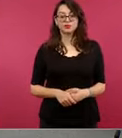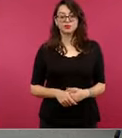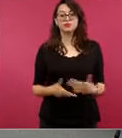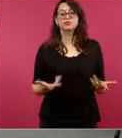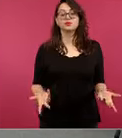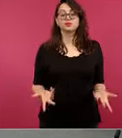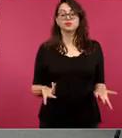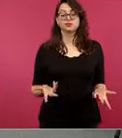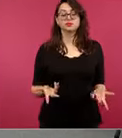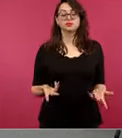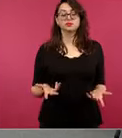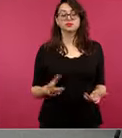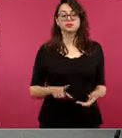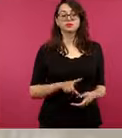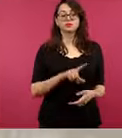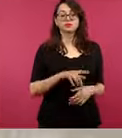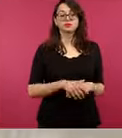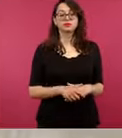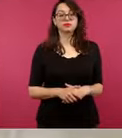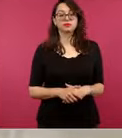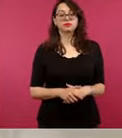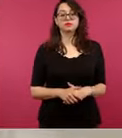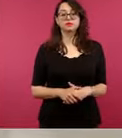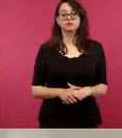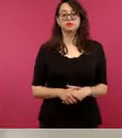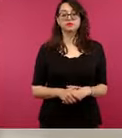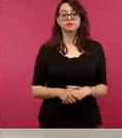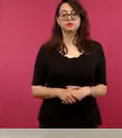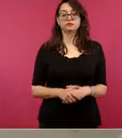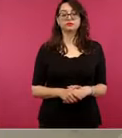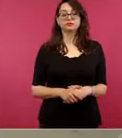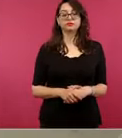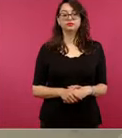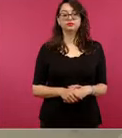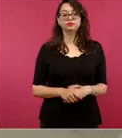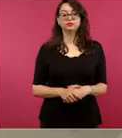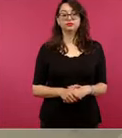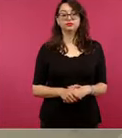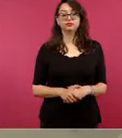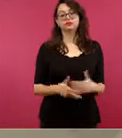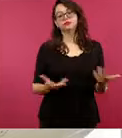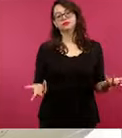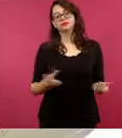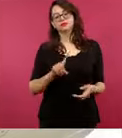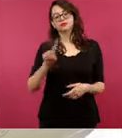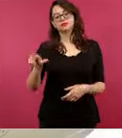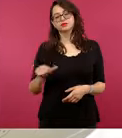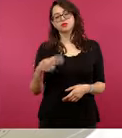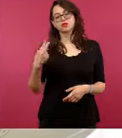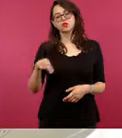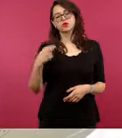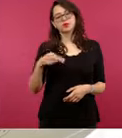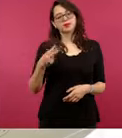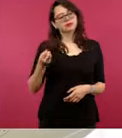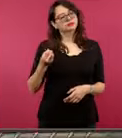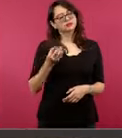viene, ahí está, mire, pero Paul, miren cómo le pusieron.